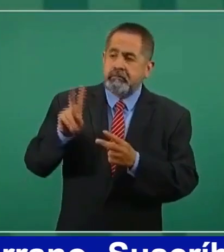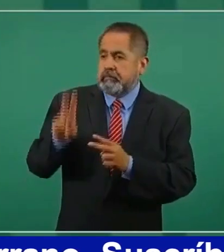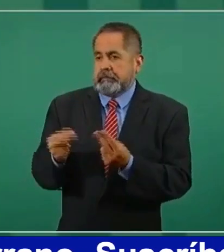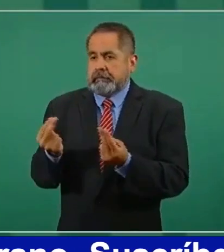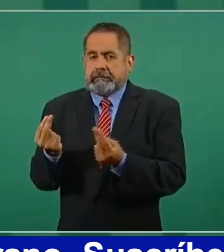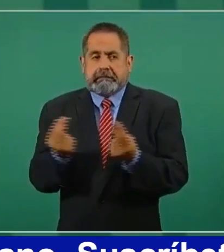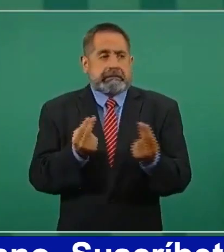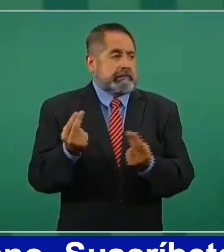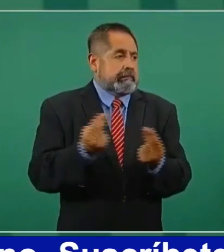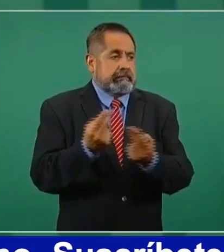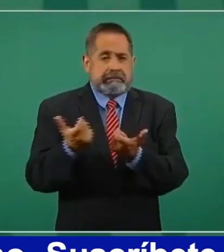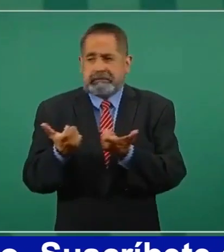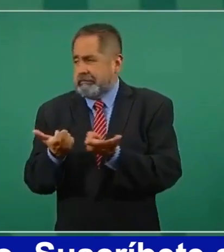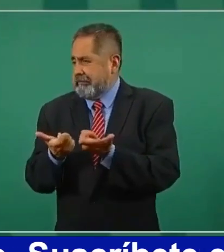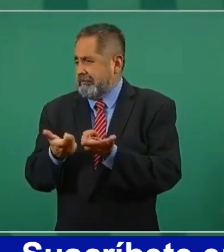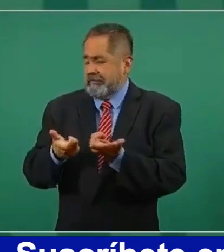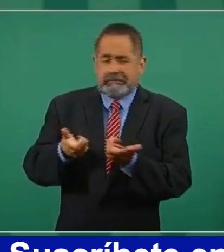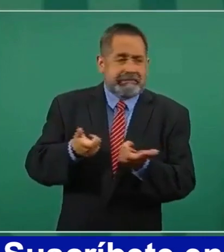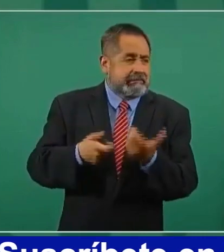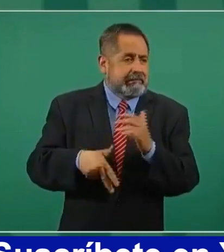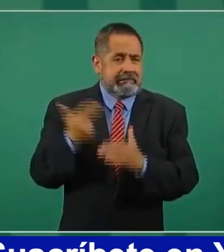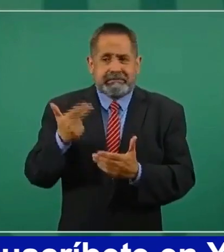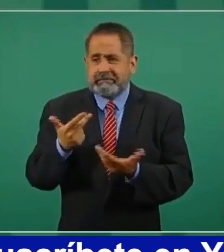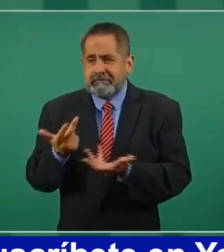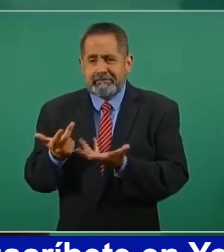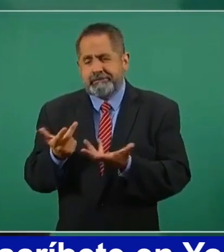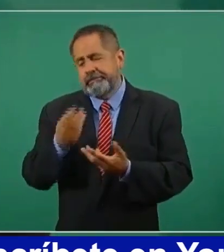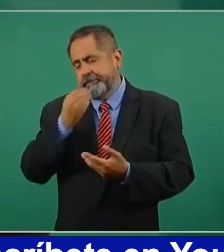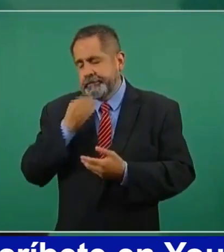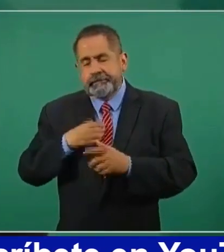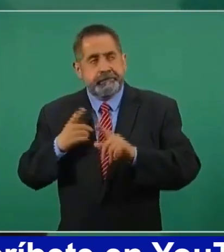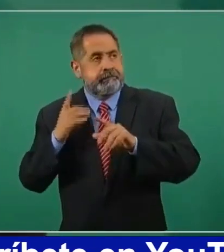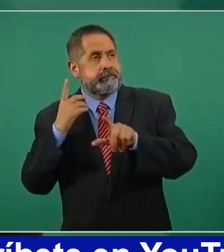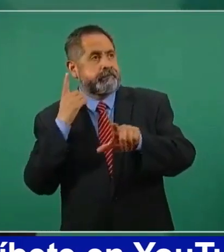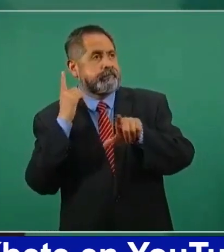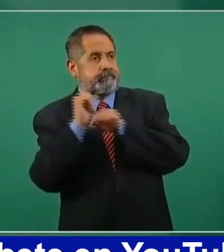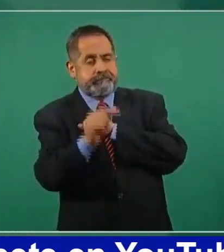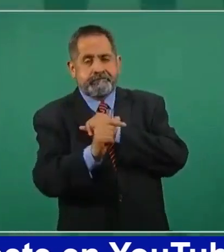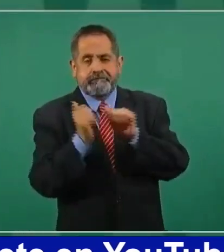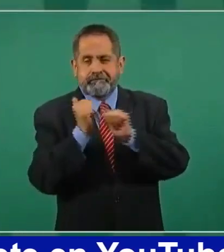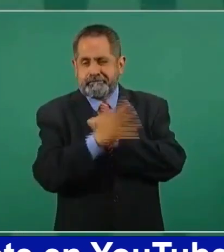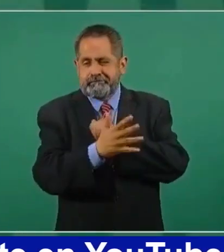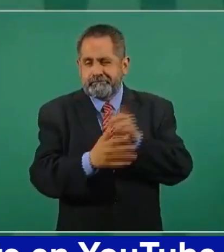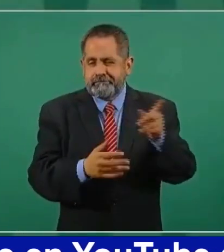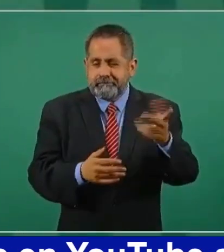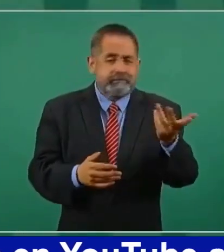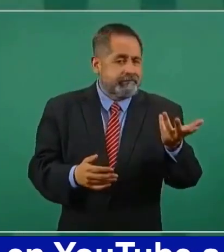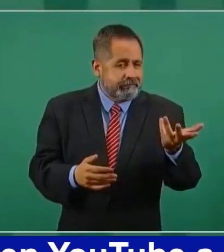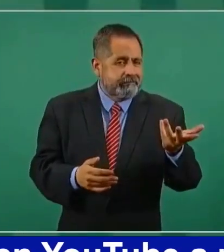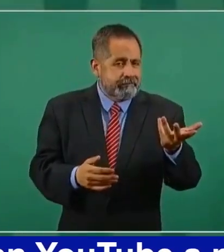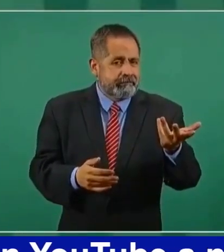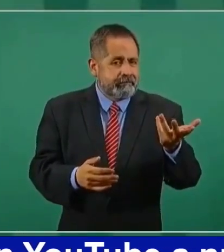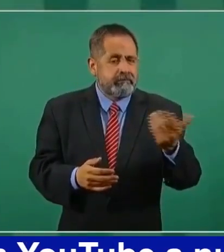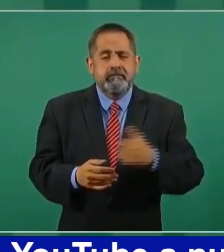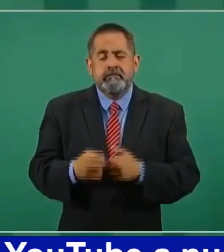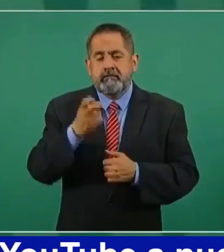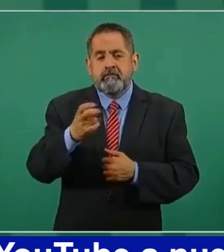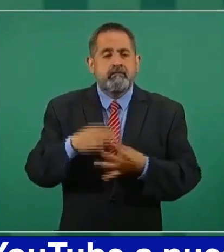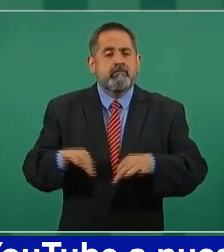necesidad. Entonces hay que atender las causas, porque no es contener,